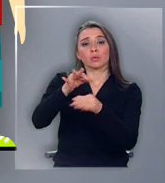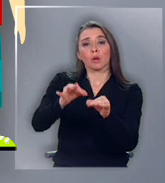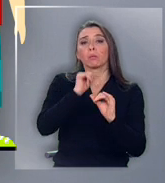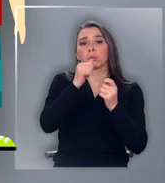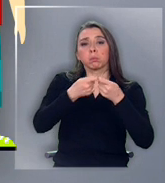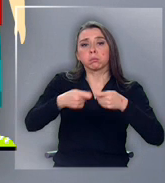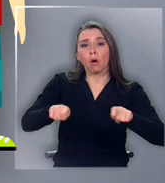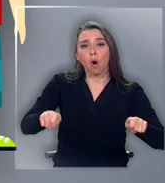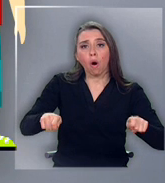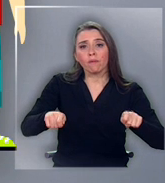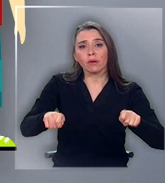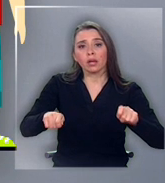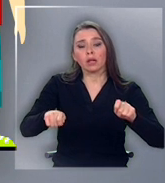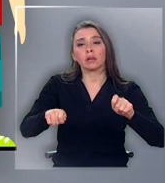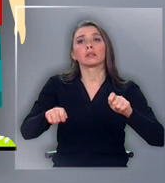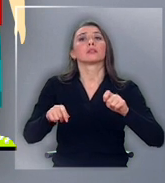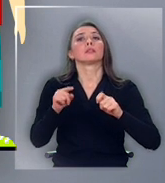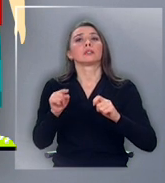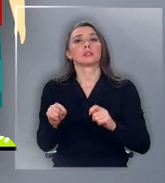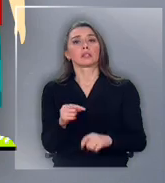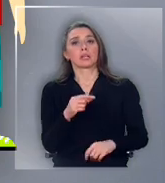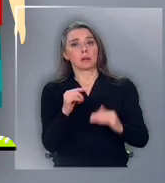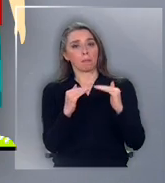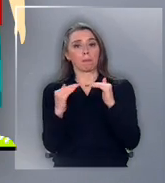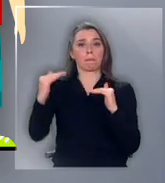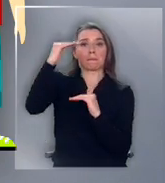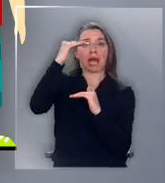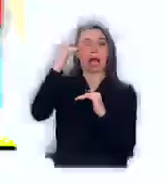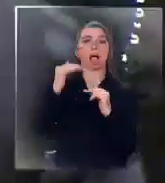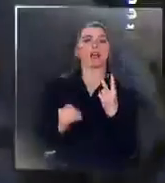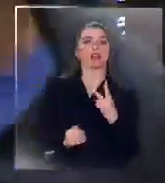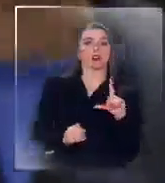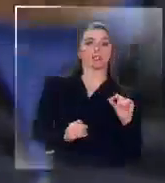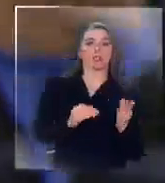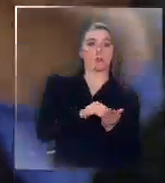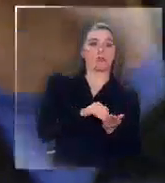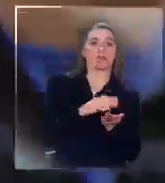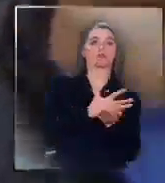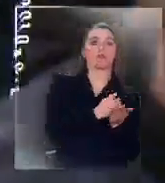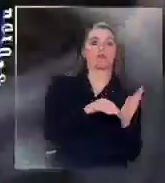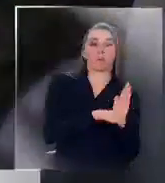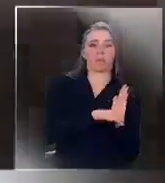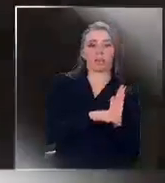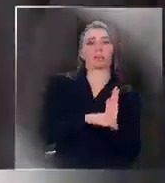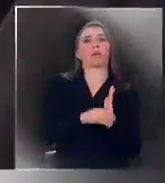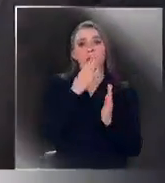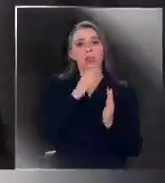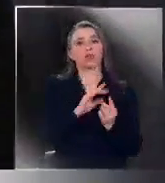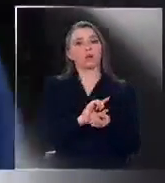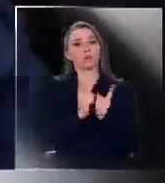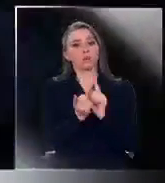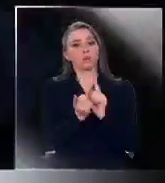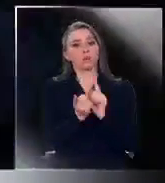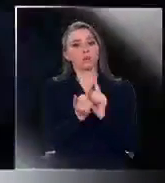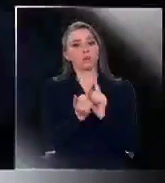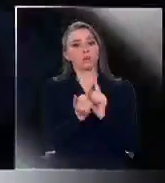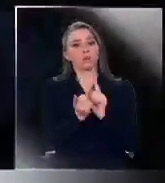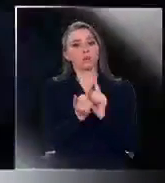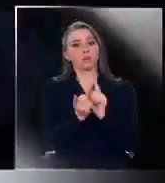Una línea que está muy por sobre los 270 mil del sueldo mínimo. ¿Por qué entonces no subir de un momento a otro a esa cifra? El